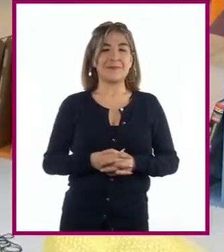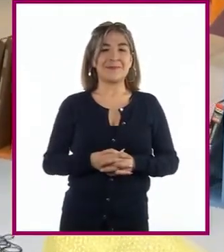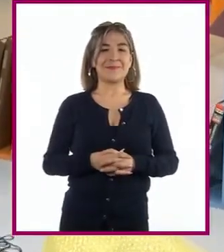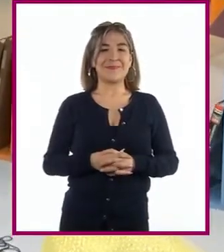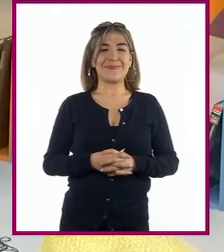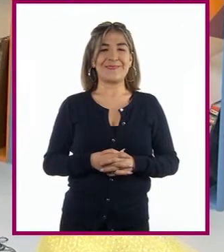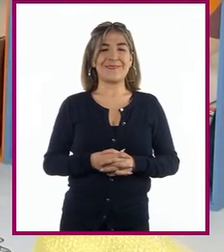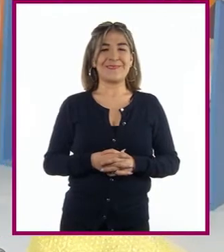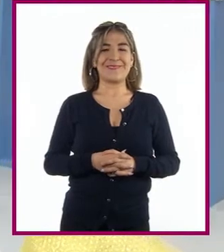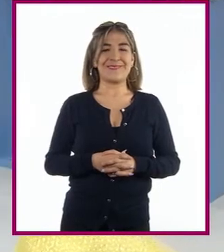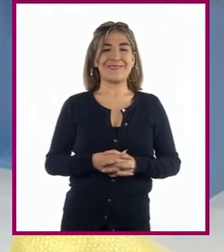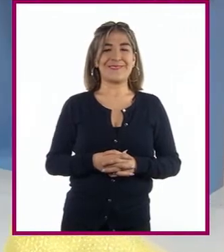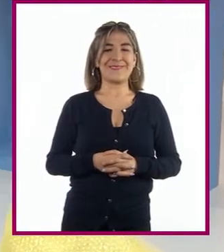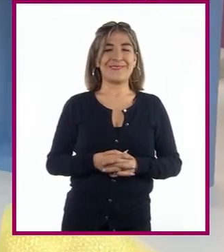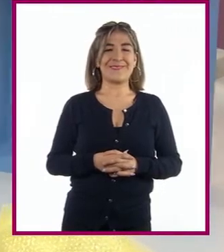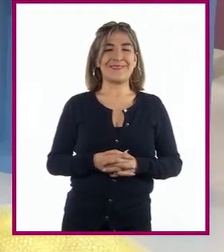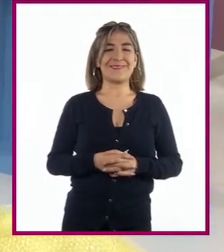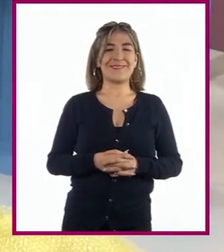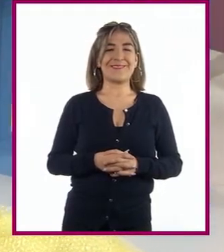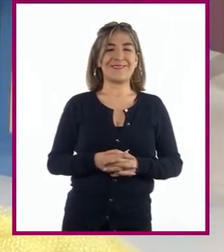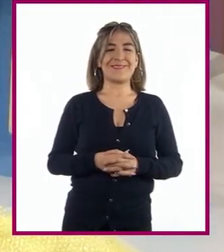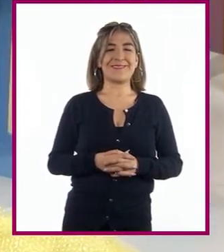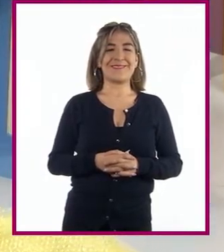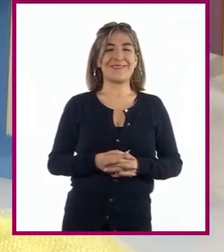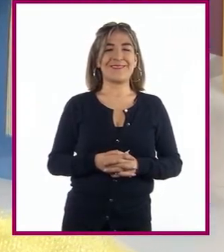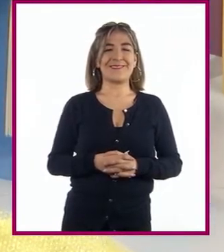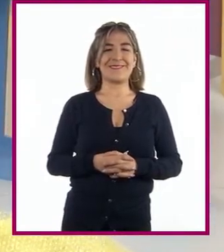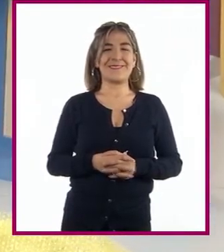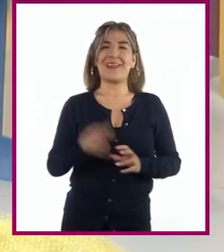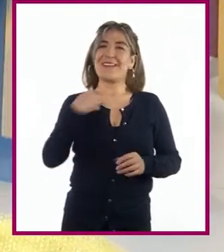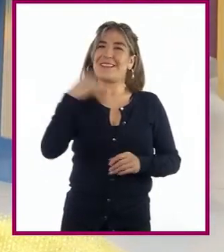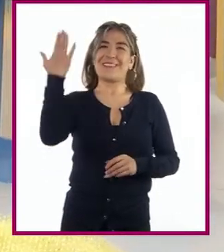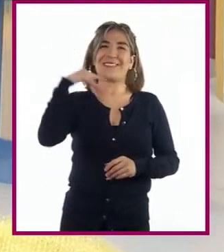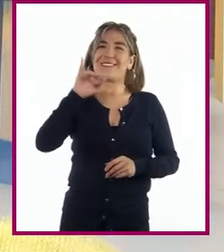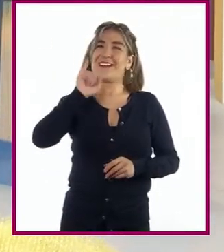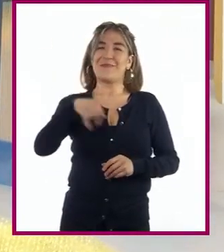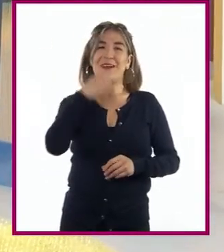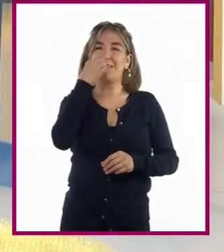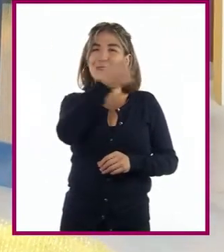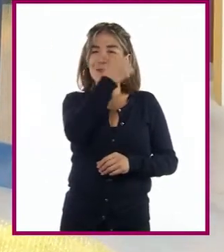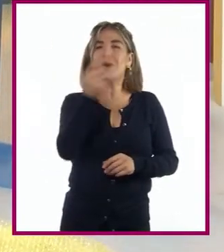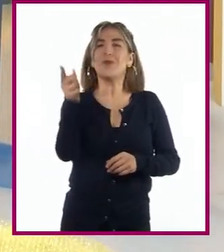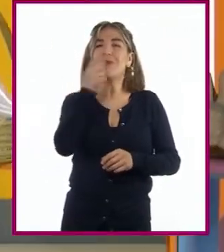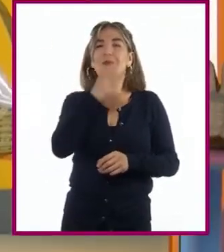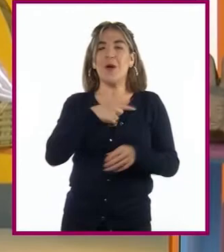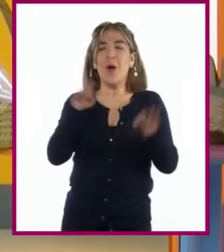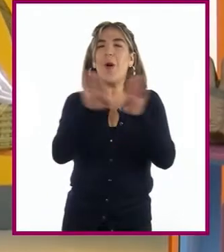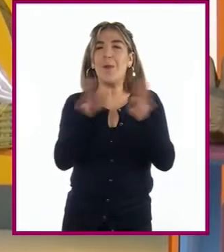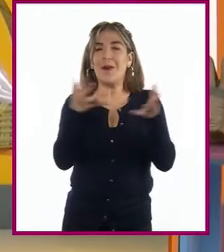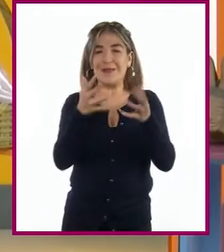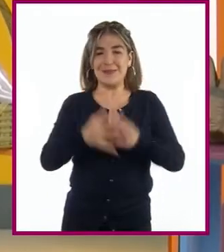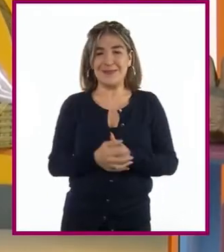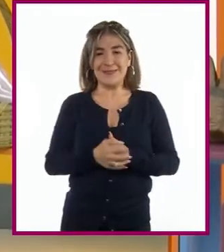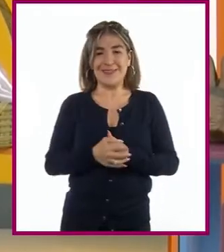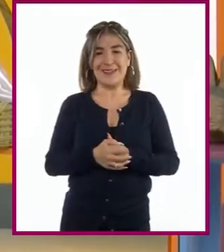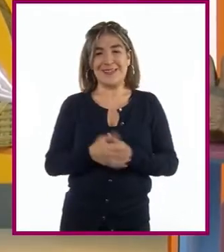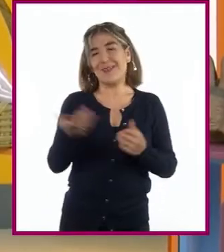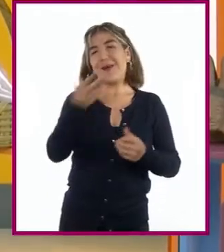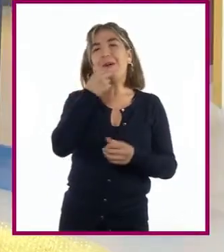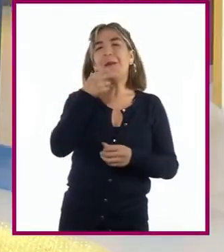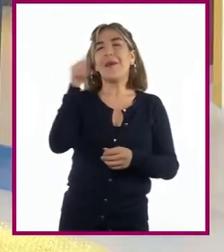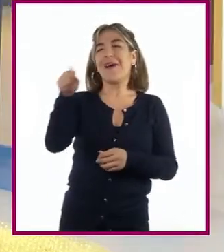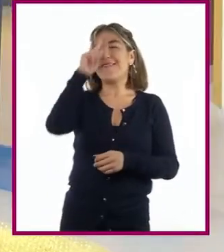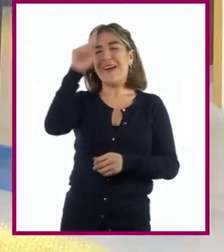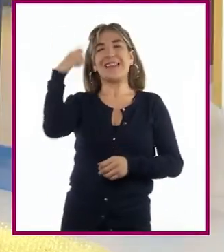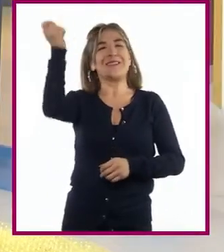complica? Un poquito. Sí, porque esto no lo había hecho. Pero tú dime, entonces este igual. Los hombres ni se peinan.